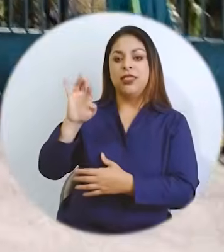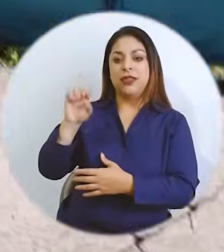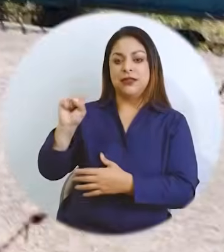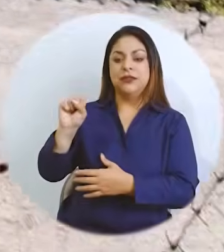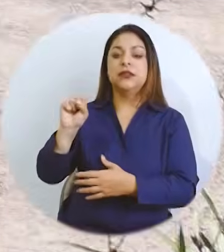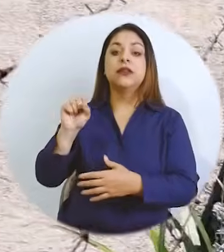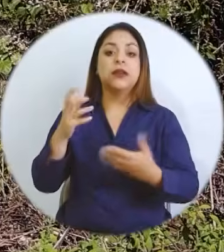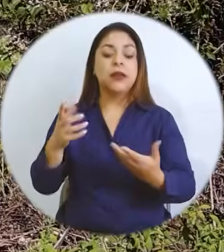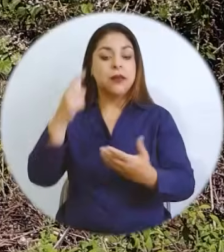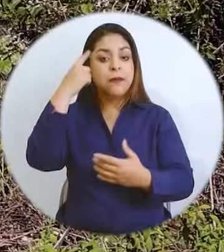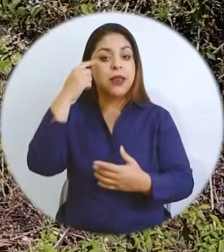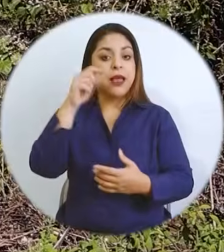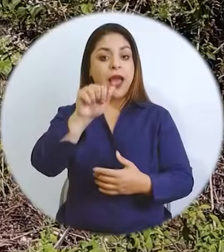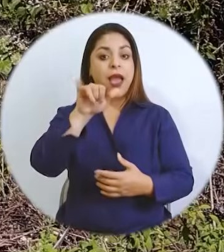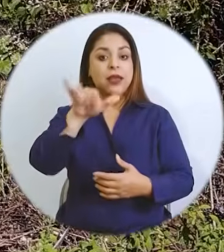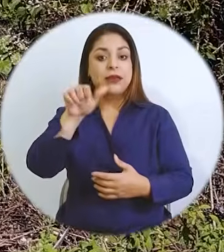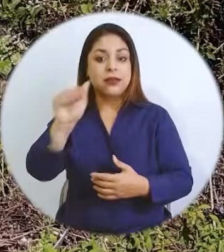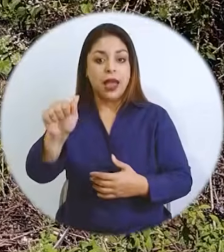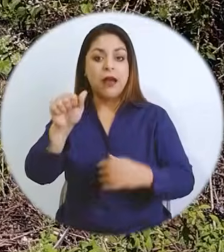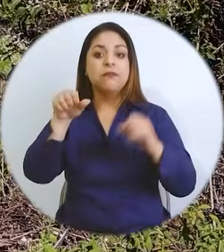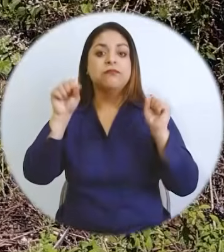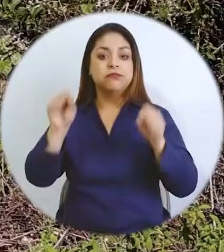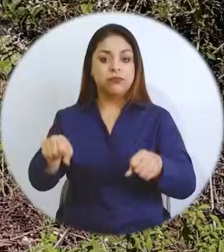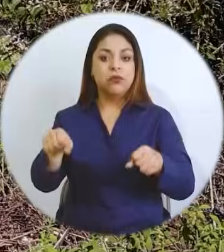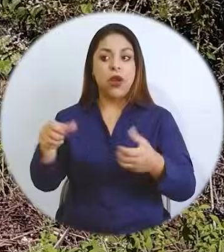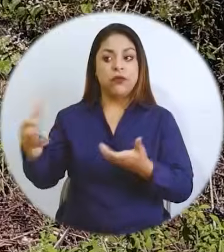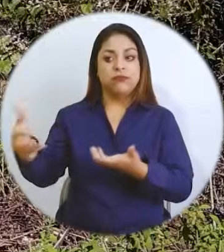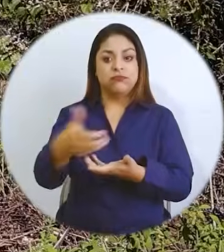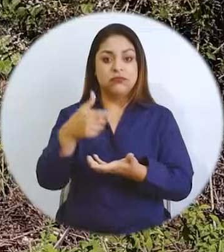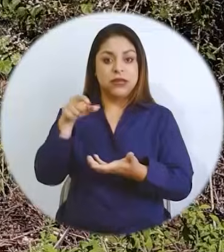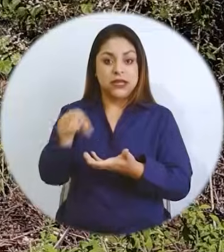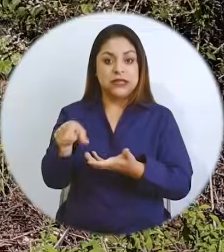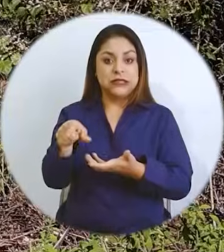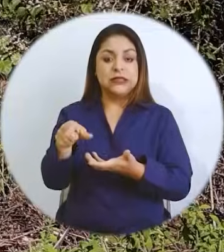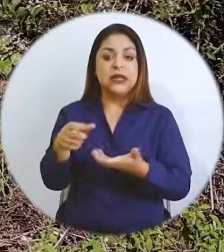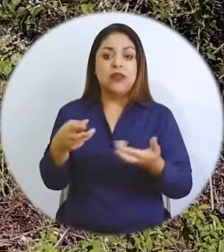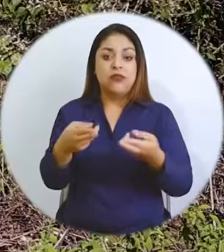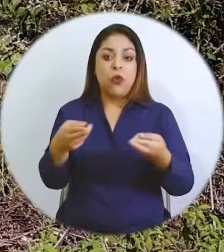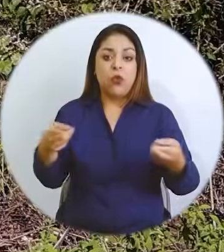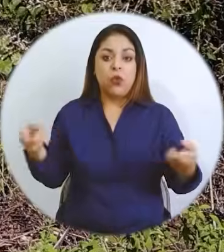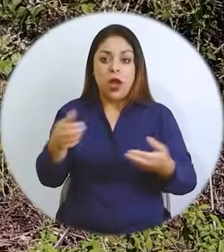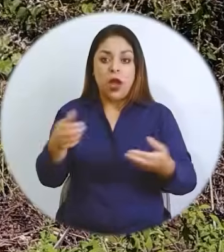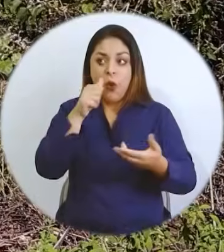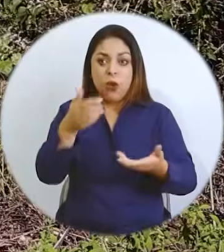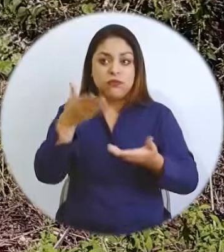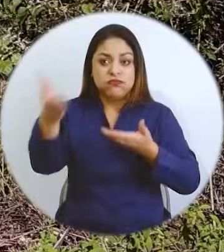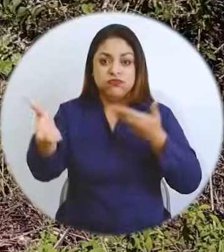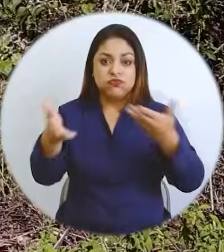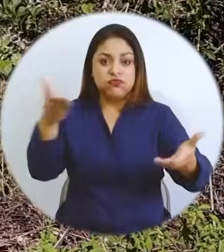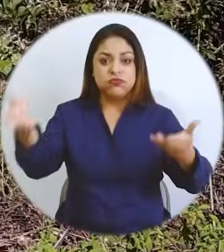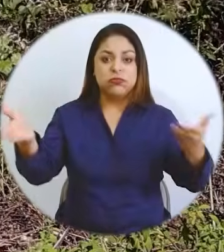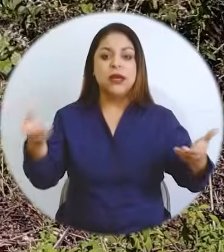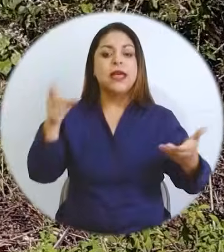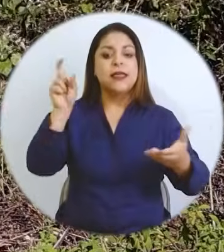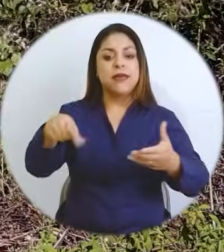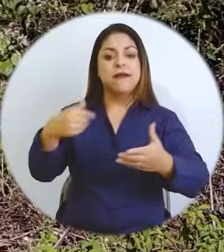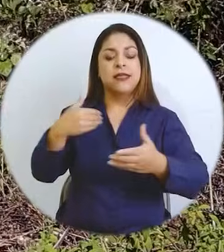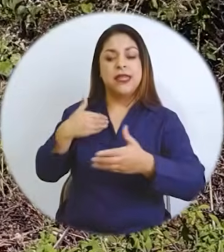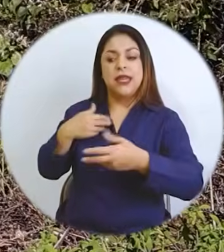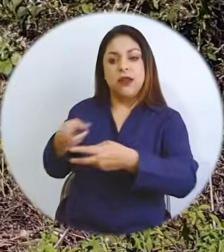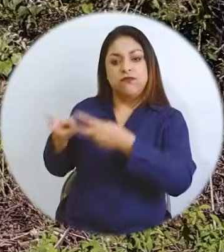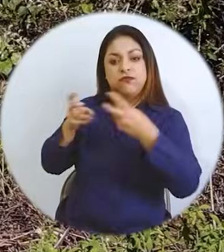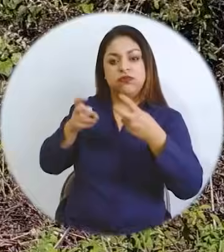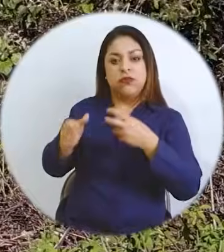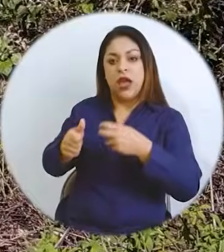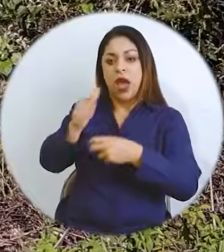que un acueducto pueda tomar este recurso que va a brindar como un servicio público, puede estar captando esa fuente de